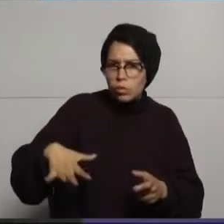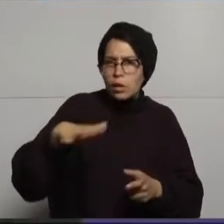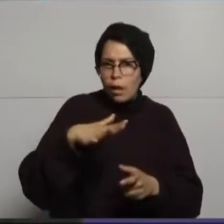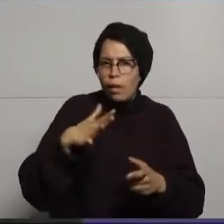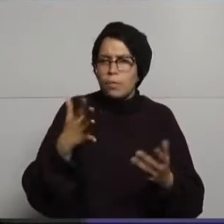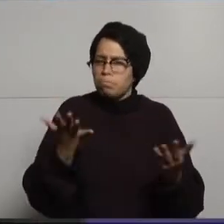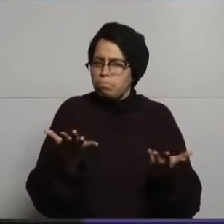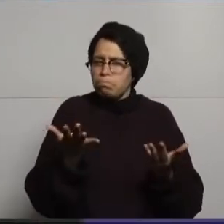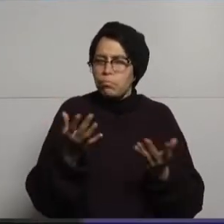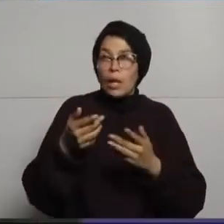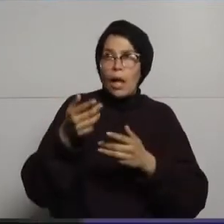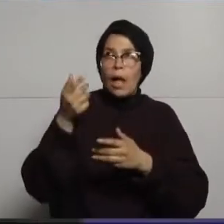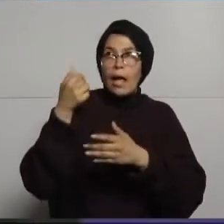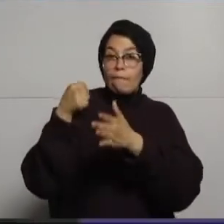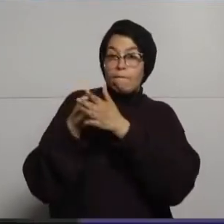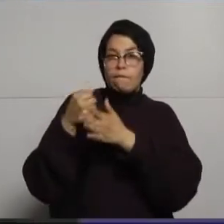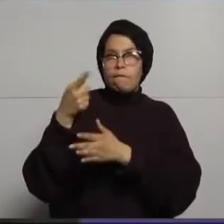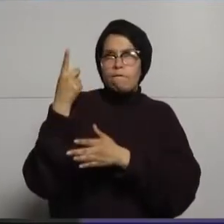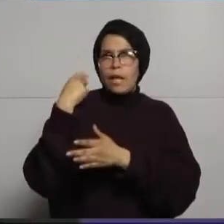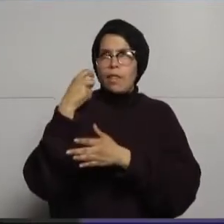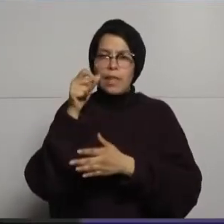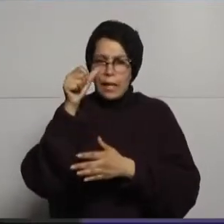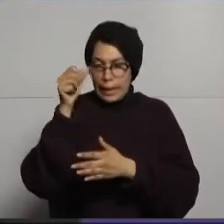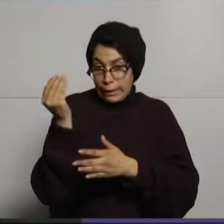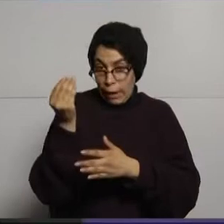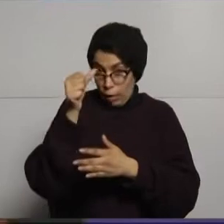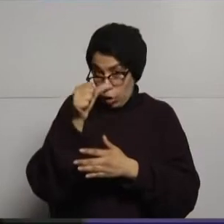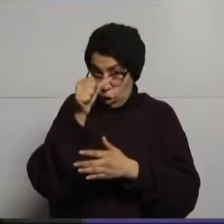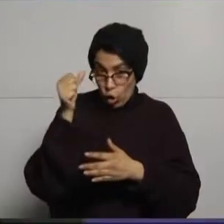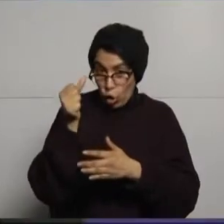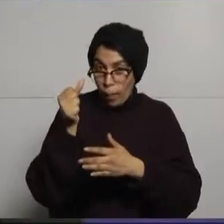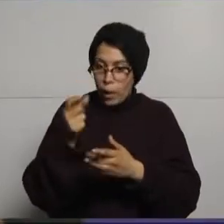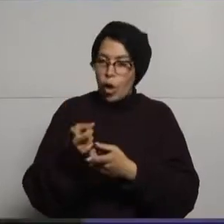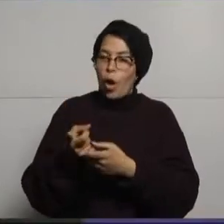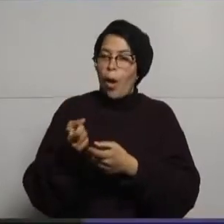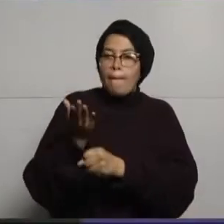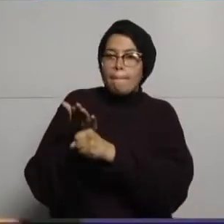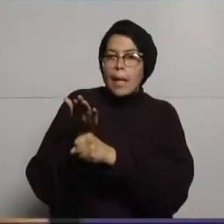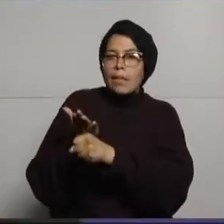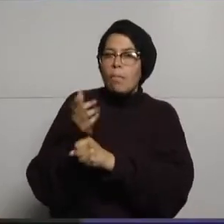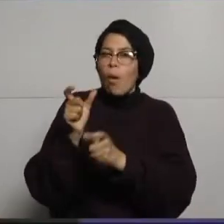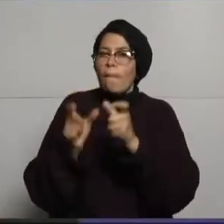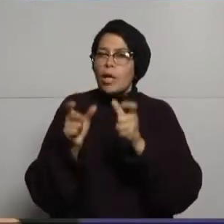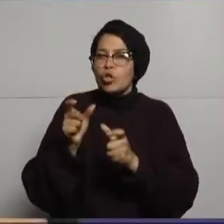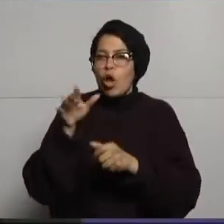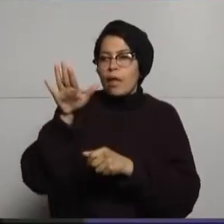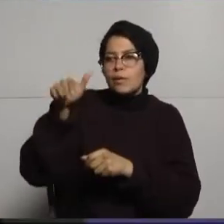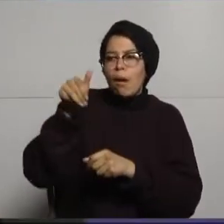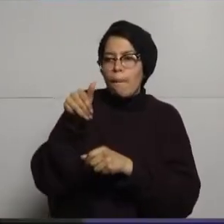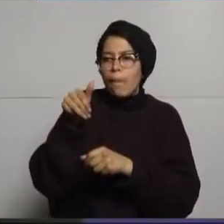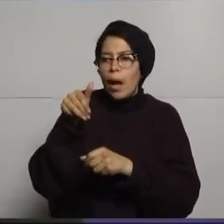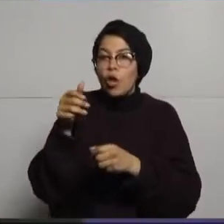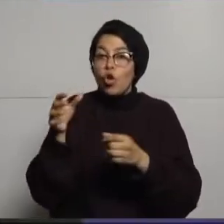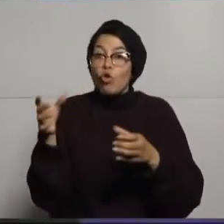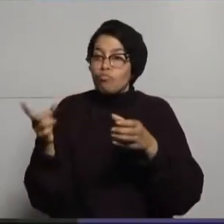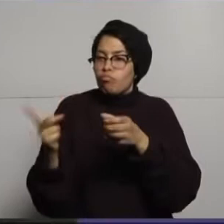A fines de la semana pasada cerramos un nuevo llamado para Enlace y a partir de septiembre en Enlace van a estar habitando 40